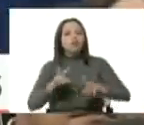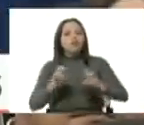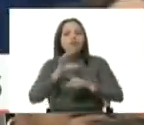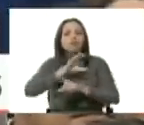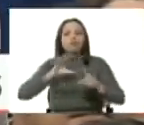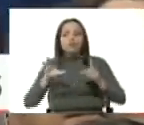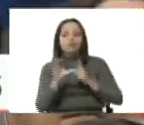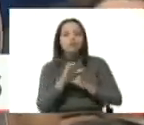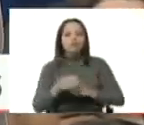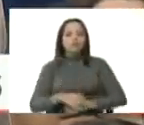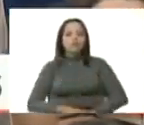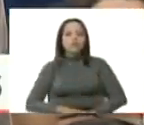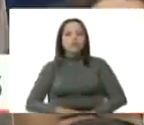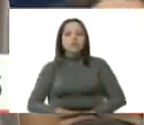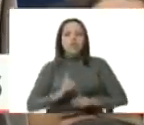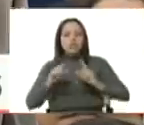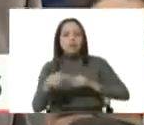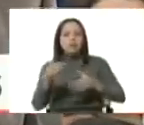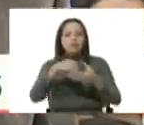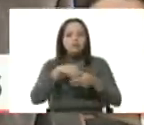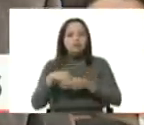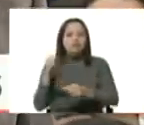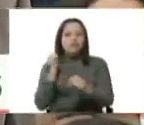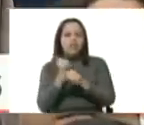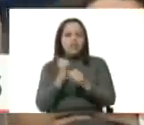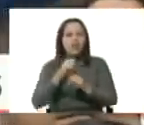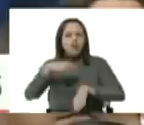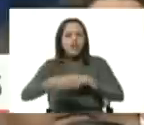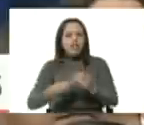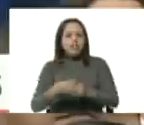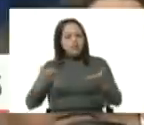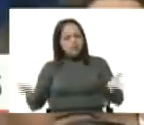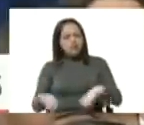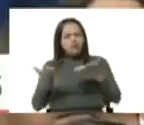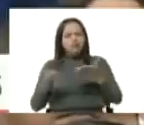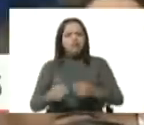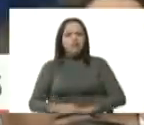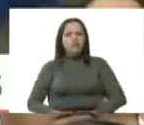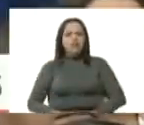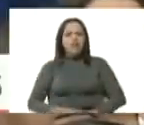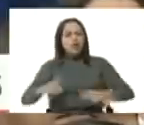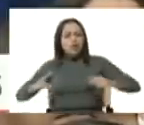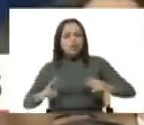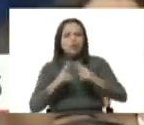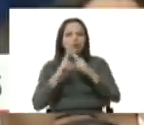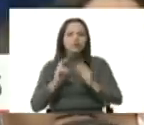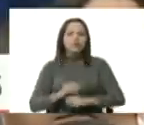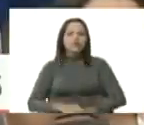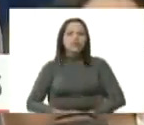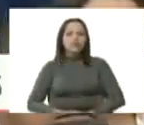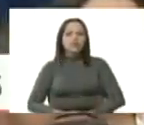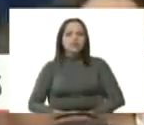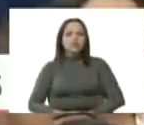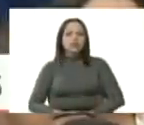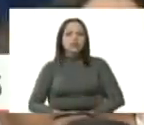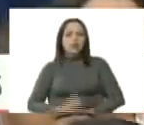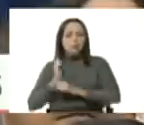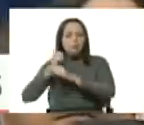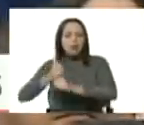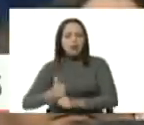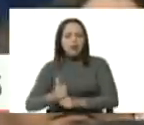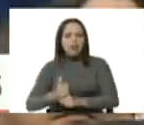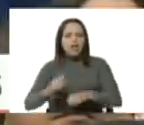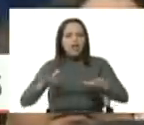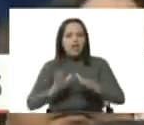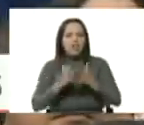cultura, también incorporar el trabajo que usted viene lanzando con los encuentros con pastores evangélicos,